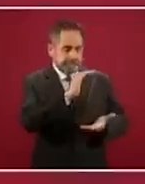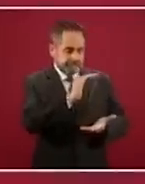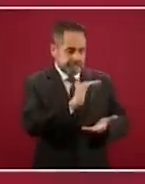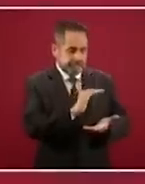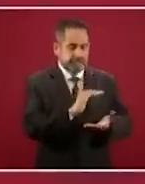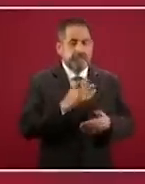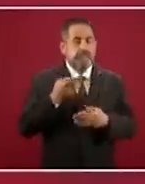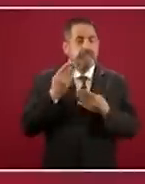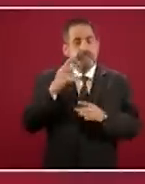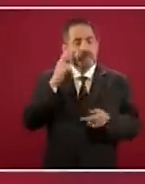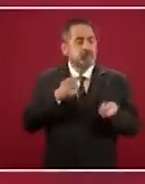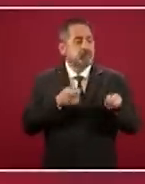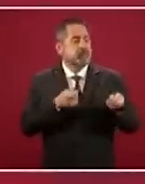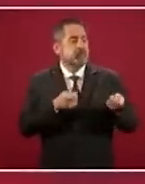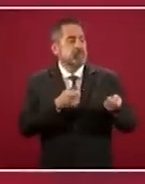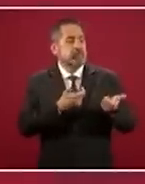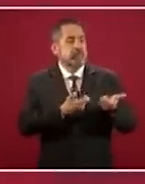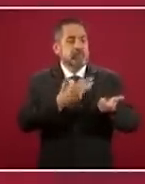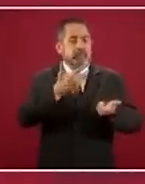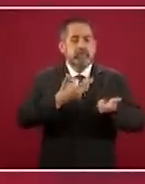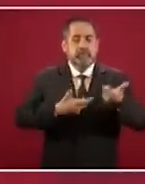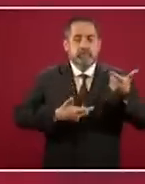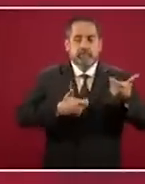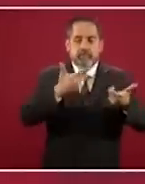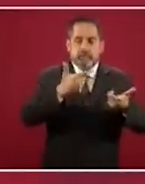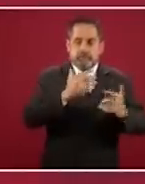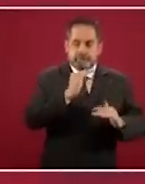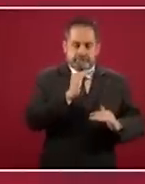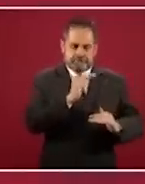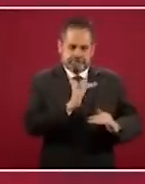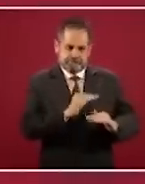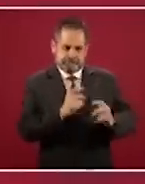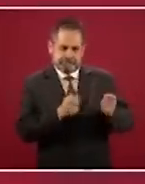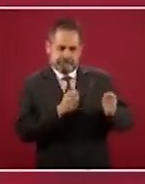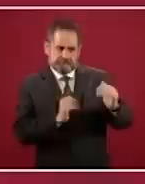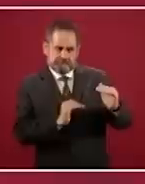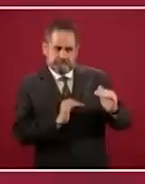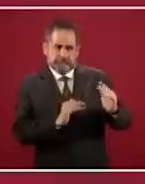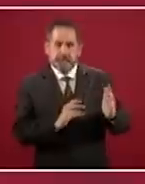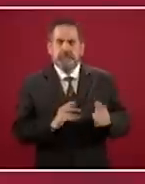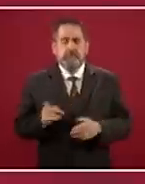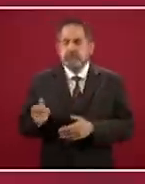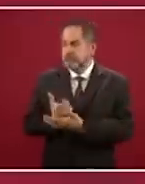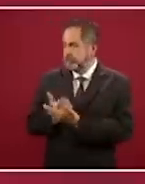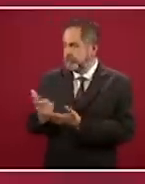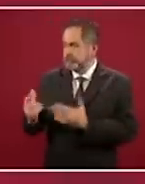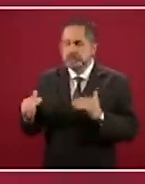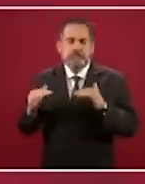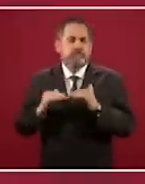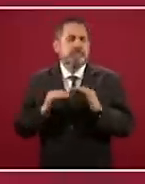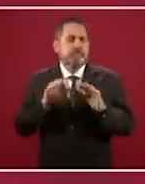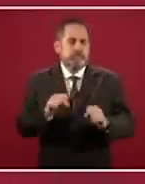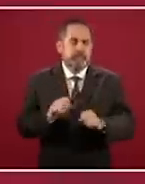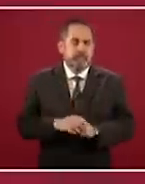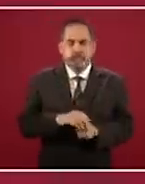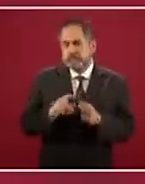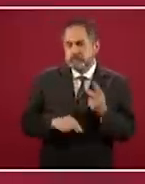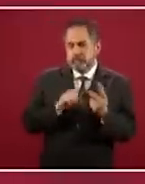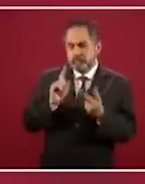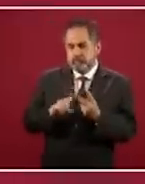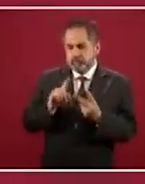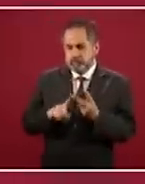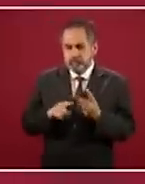importantísima, control de inflación. Y Lo otro, que no es su función